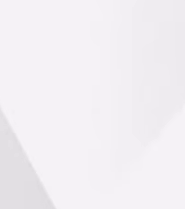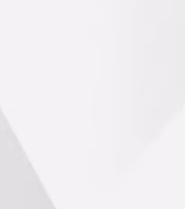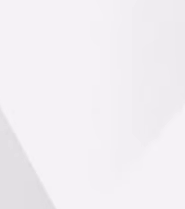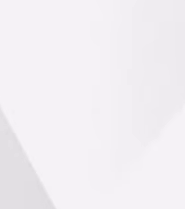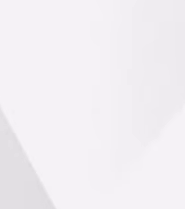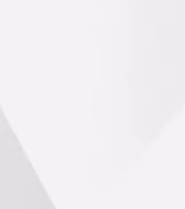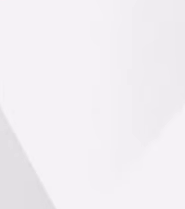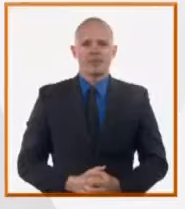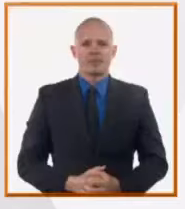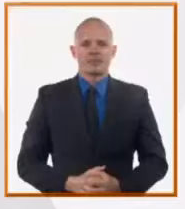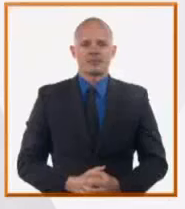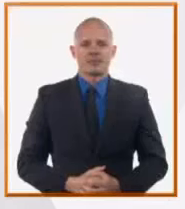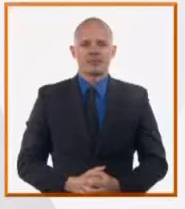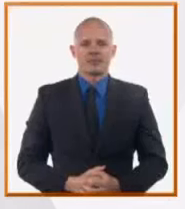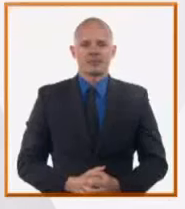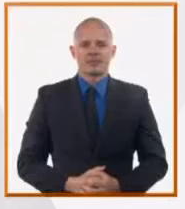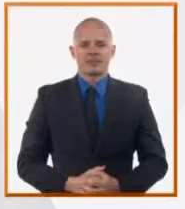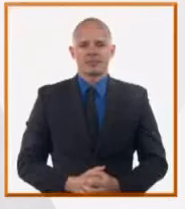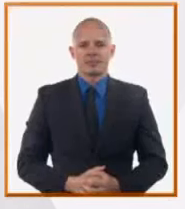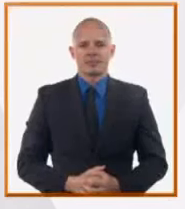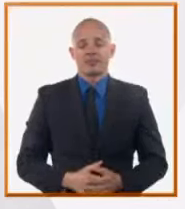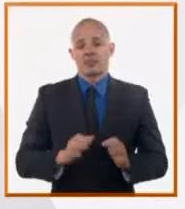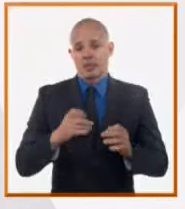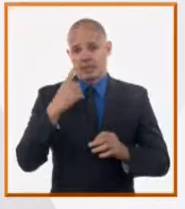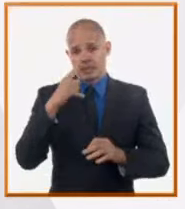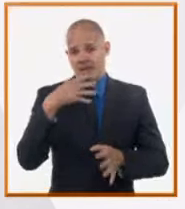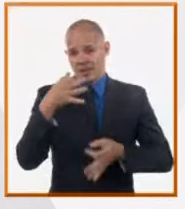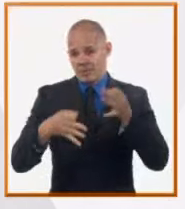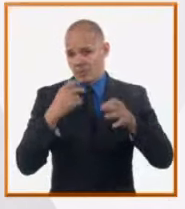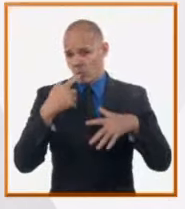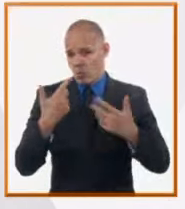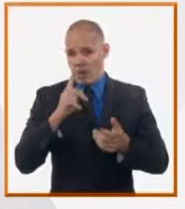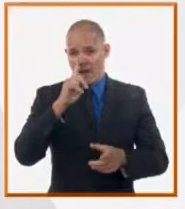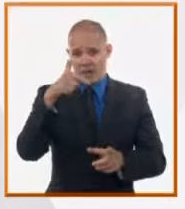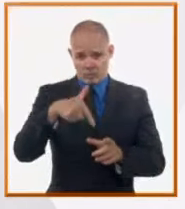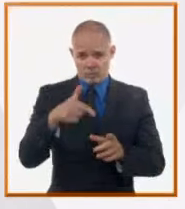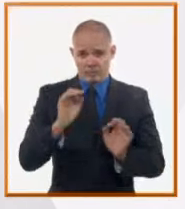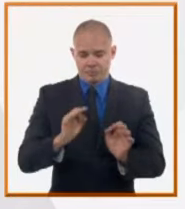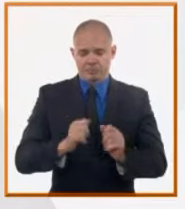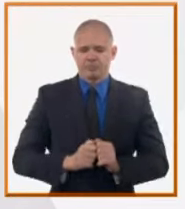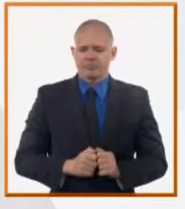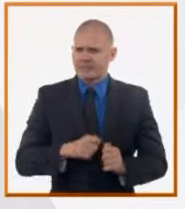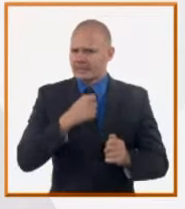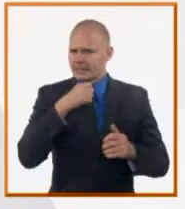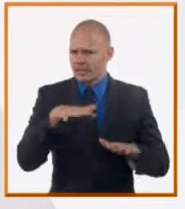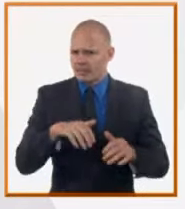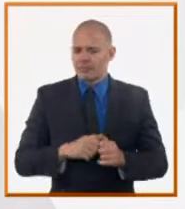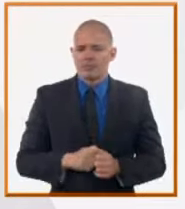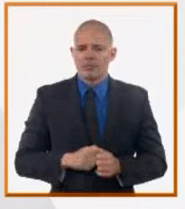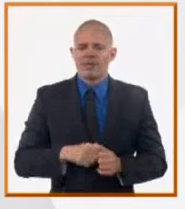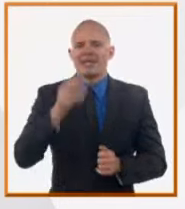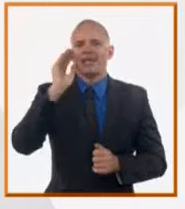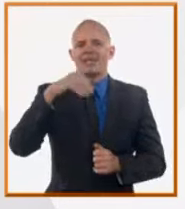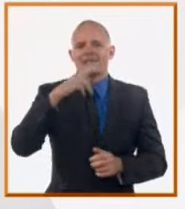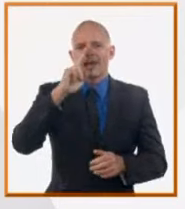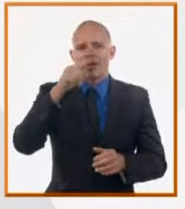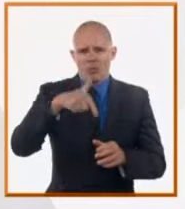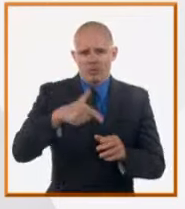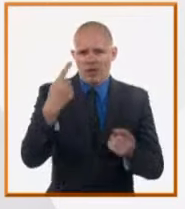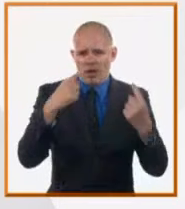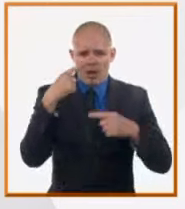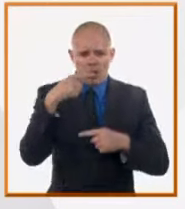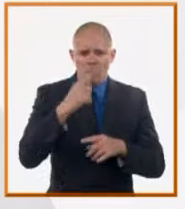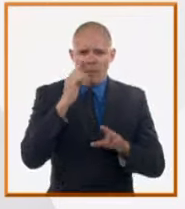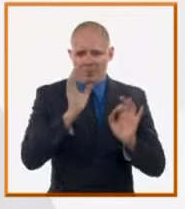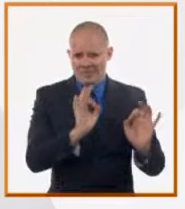156 pesos así también se regula de un combustible que es muy específico tiene un consumo limitado pero